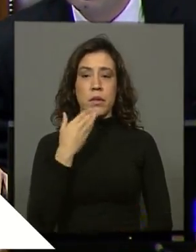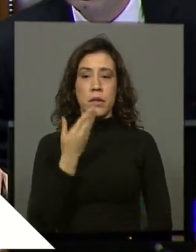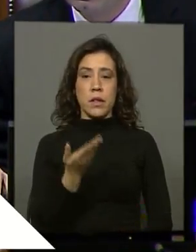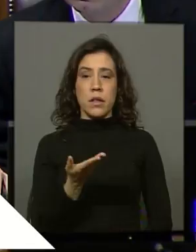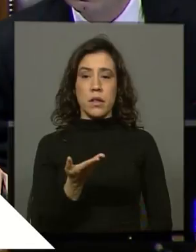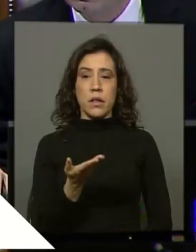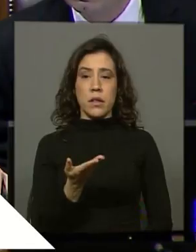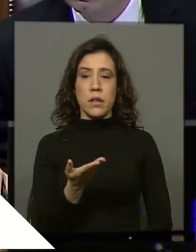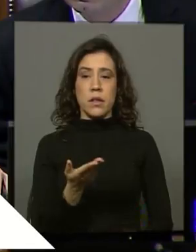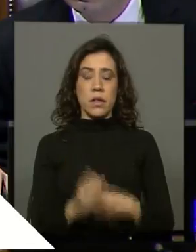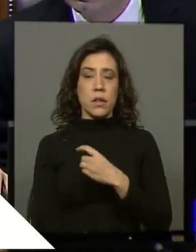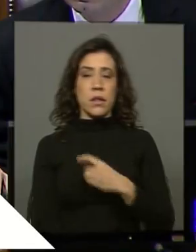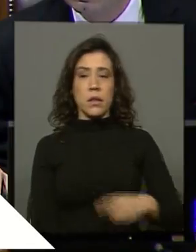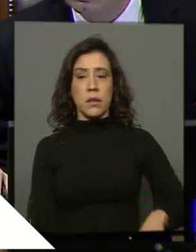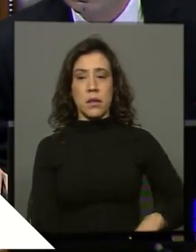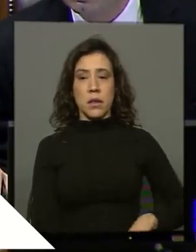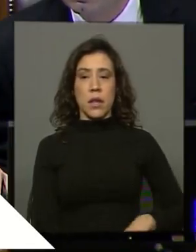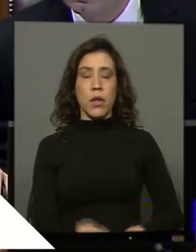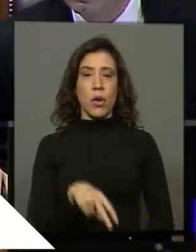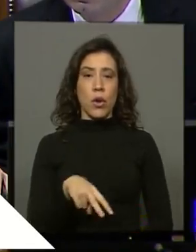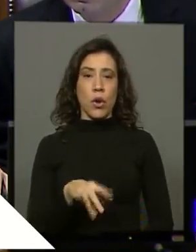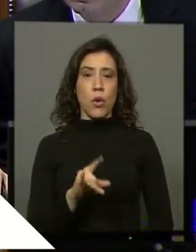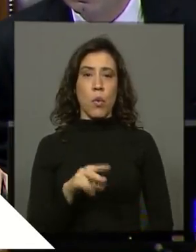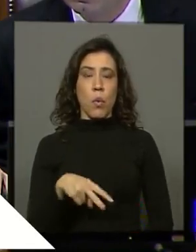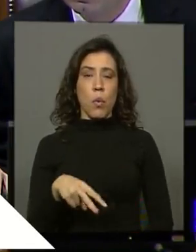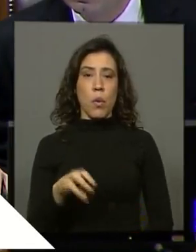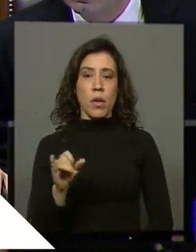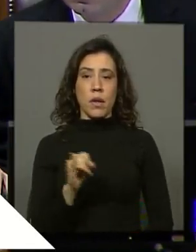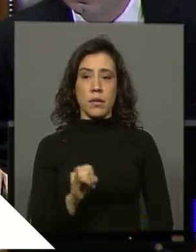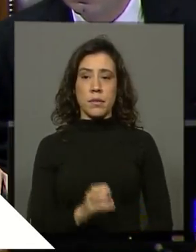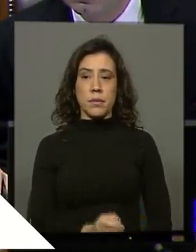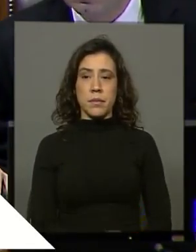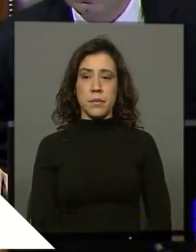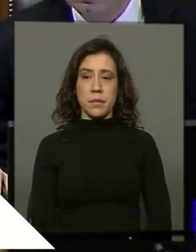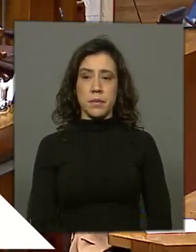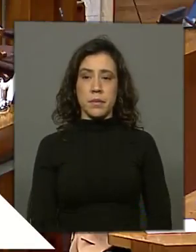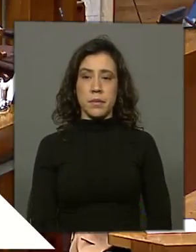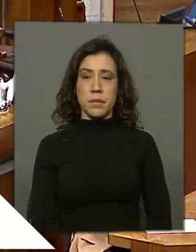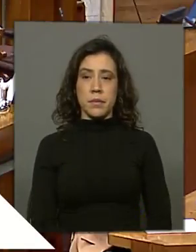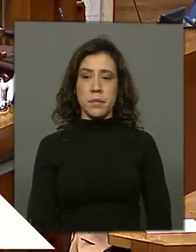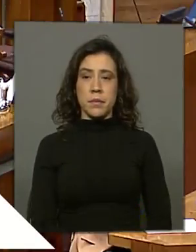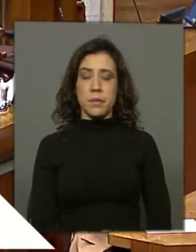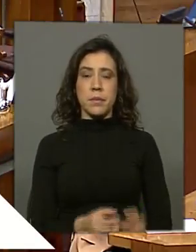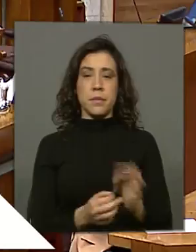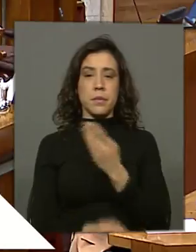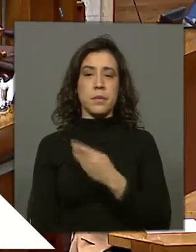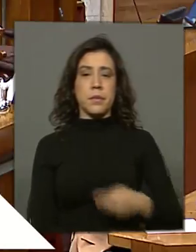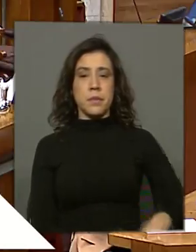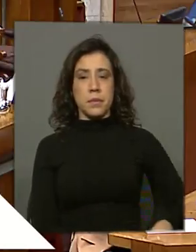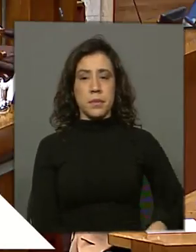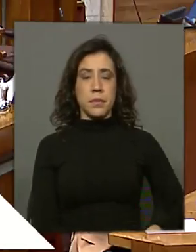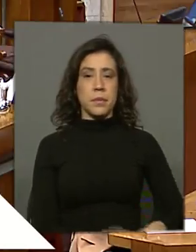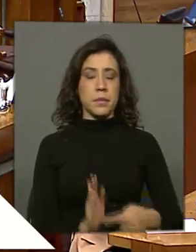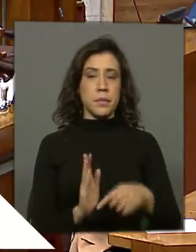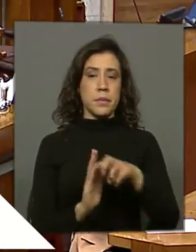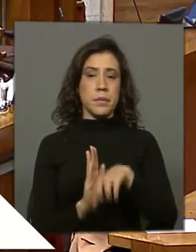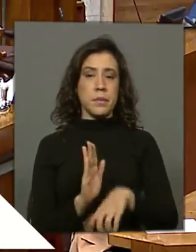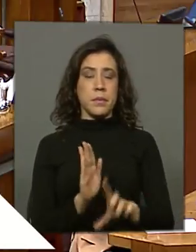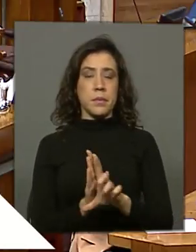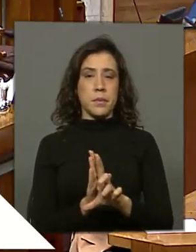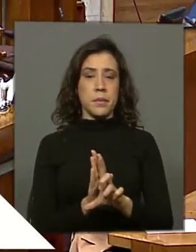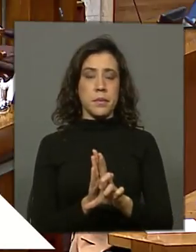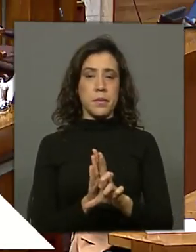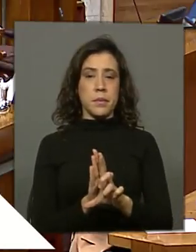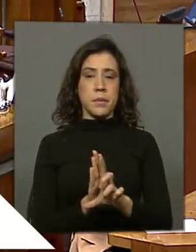el diputado Daniel Núñez diputado Núñez gracias presidente bueno este es un proyecto ley que